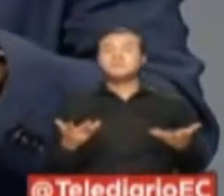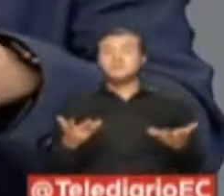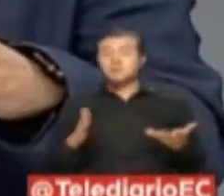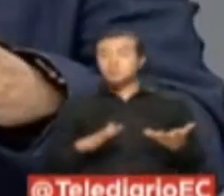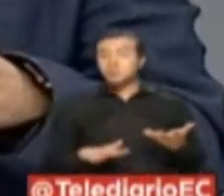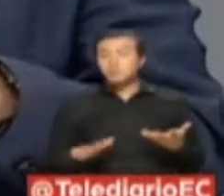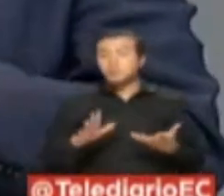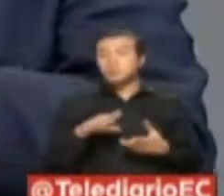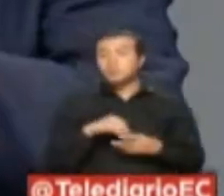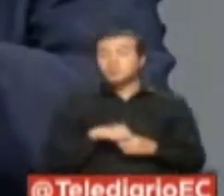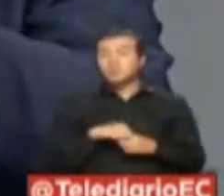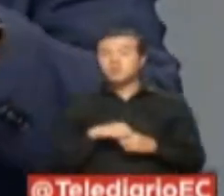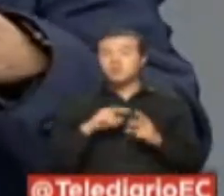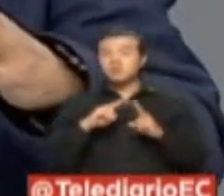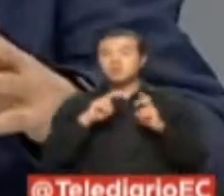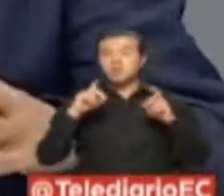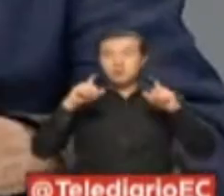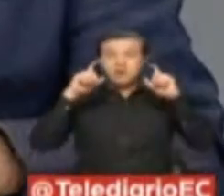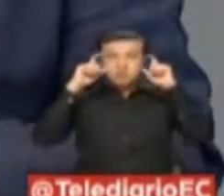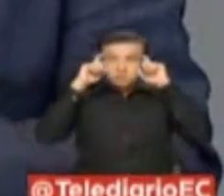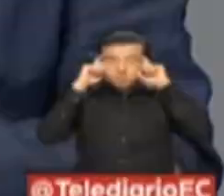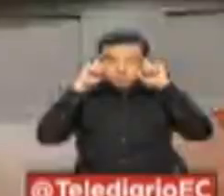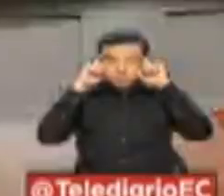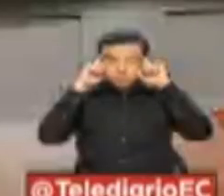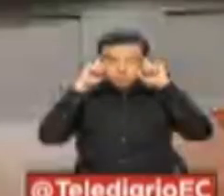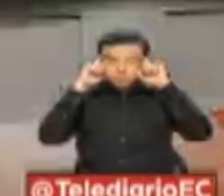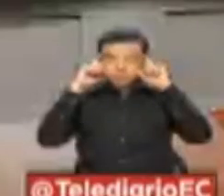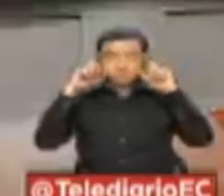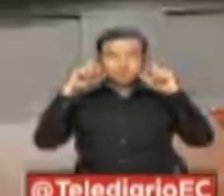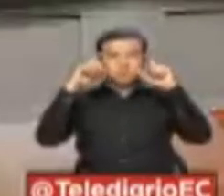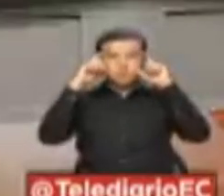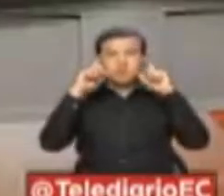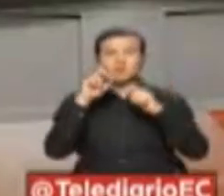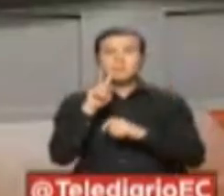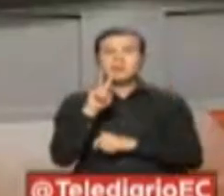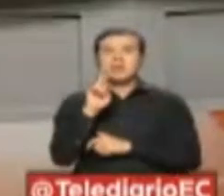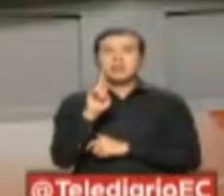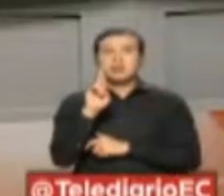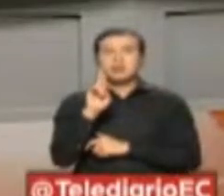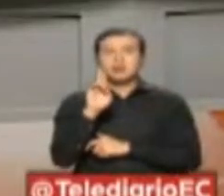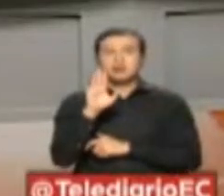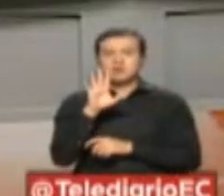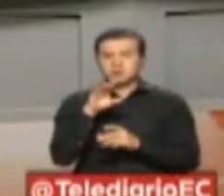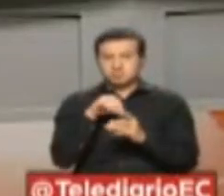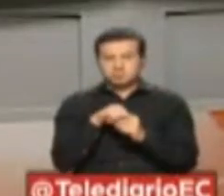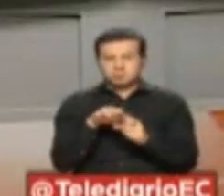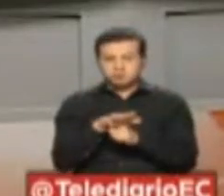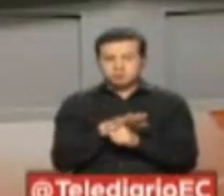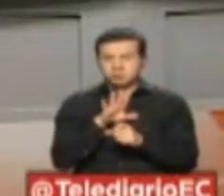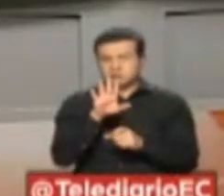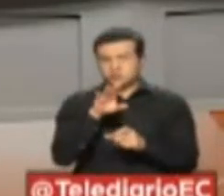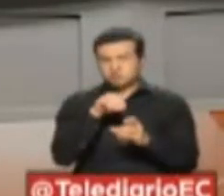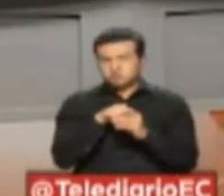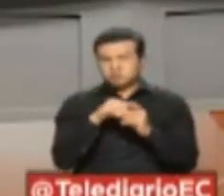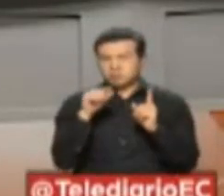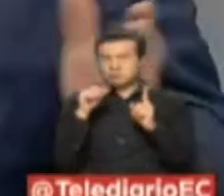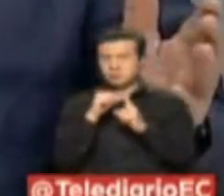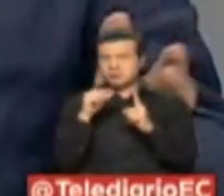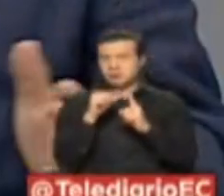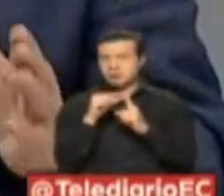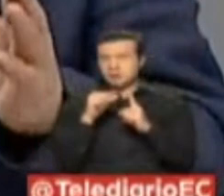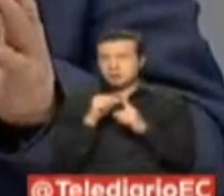de realidad virtual en 360 grados llamado en sus digamos en su denominación